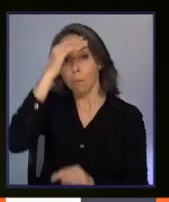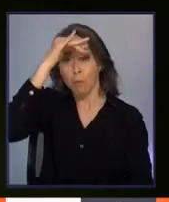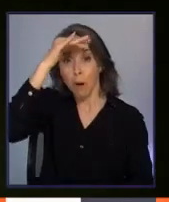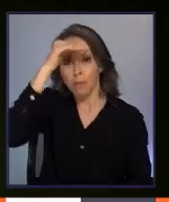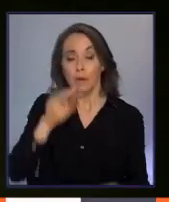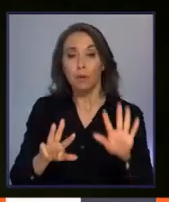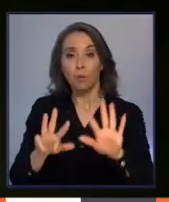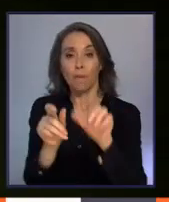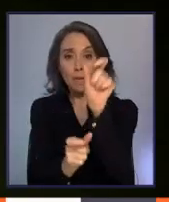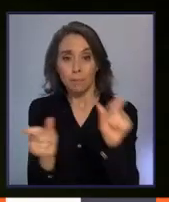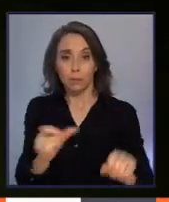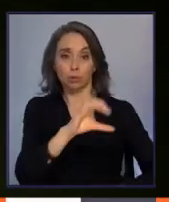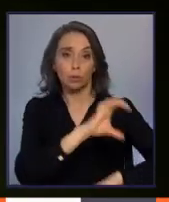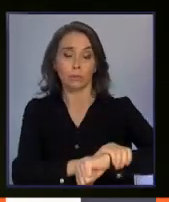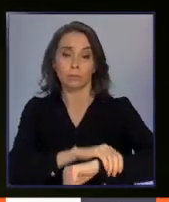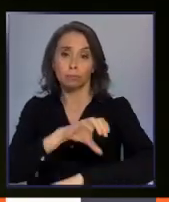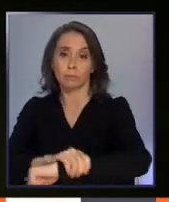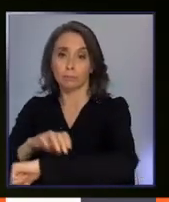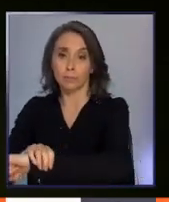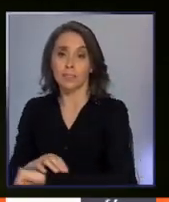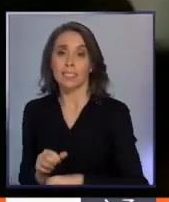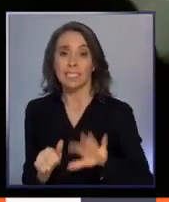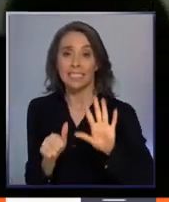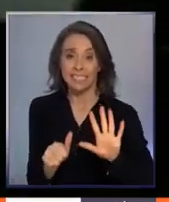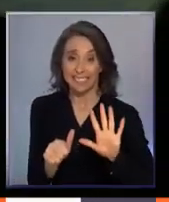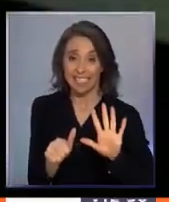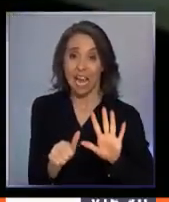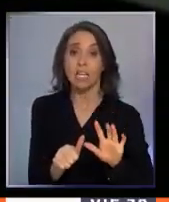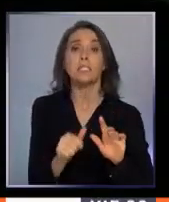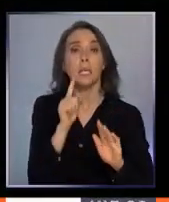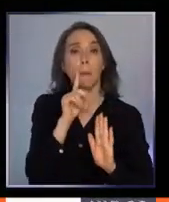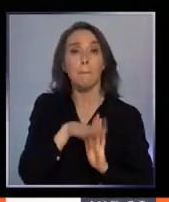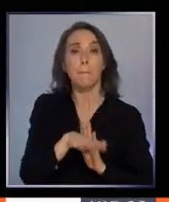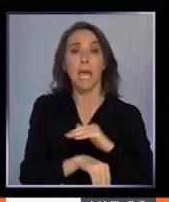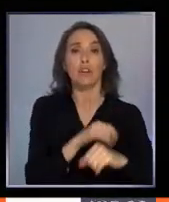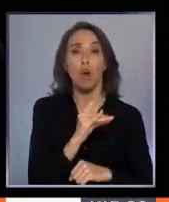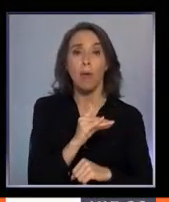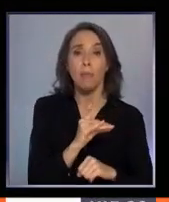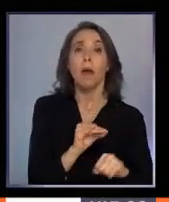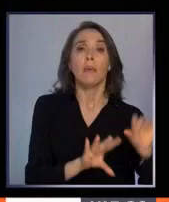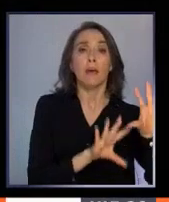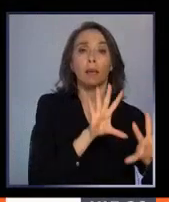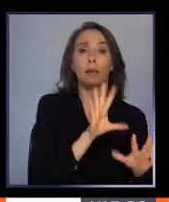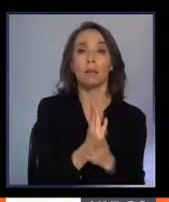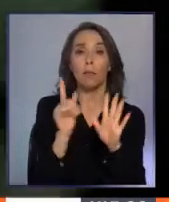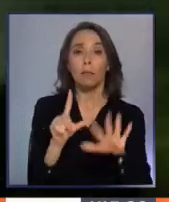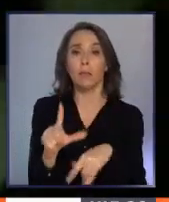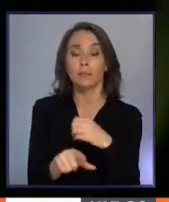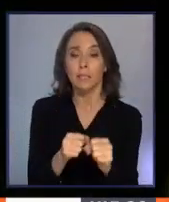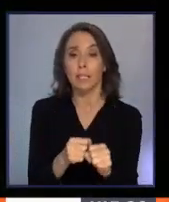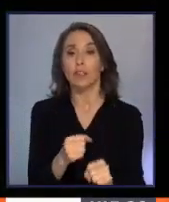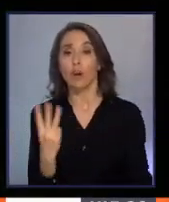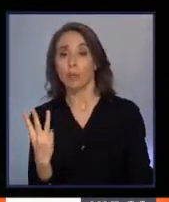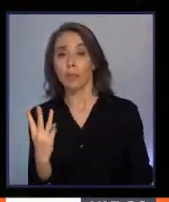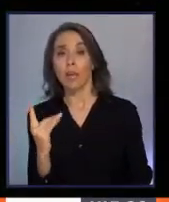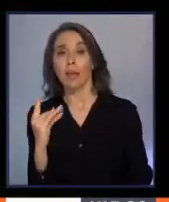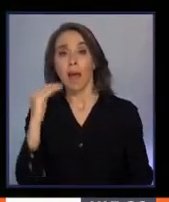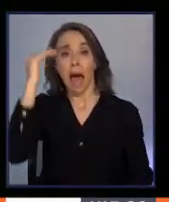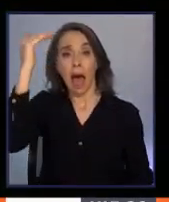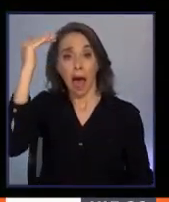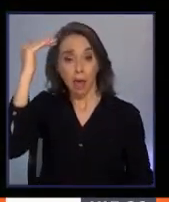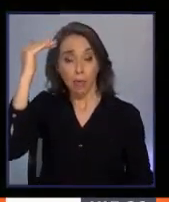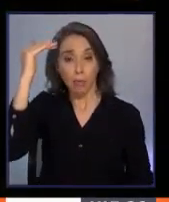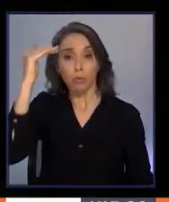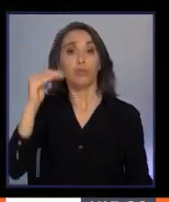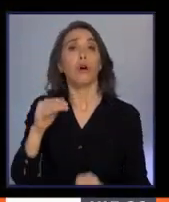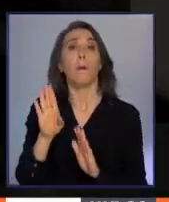9 personas fueron detenidas, 6 de ellas menores de edad de entre 15 y 17 años. El resto, 3 adultos que no